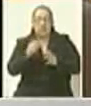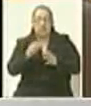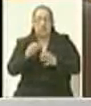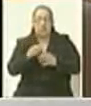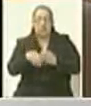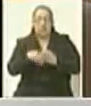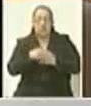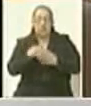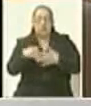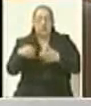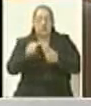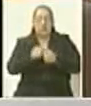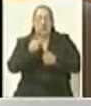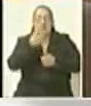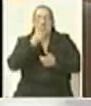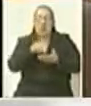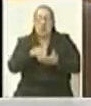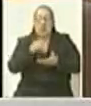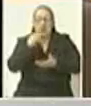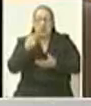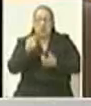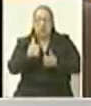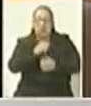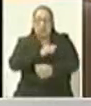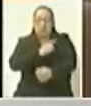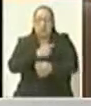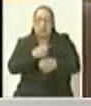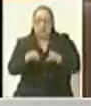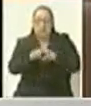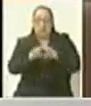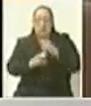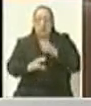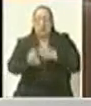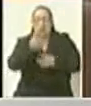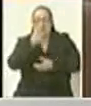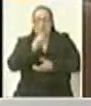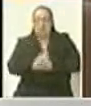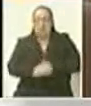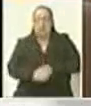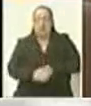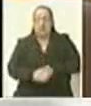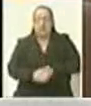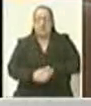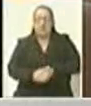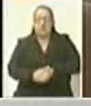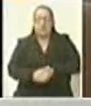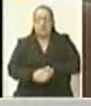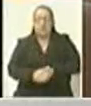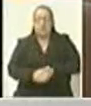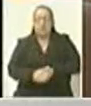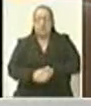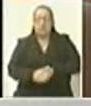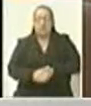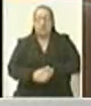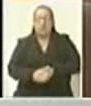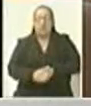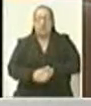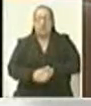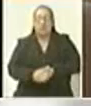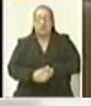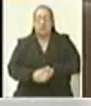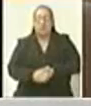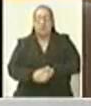para poder hacer que esa agua sea potable, y lo cual repercute directamente en el presupuesto de